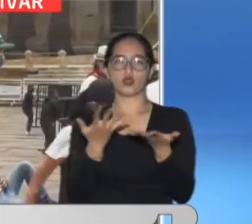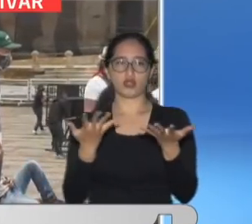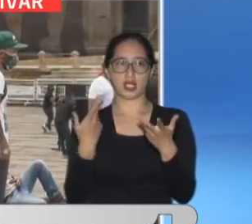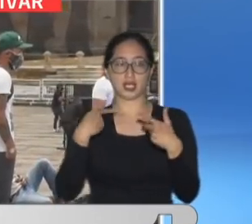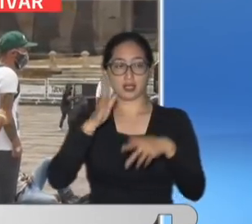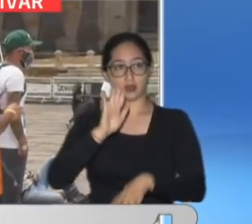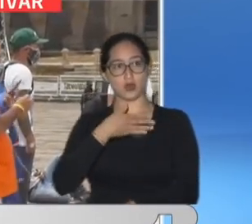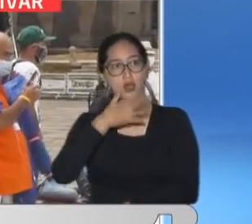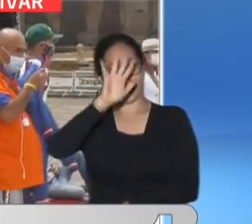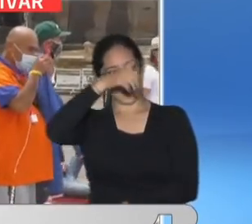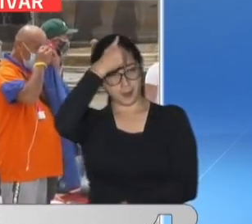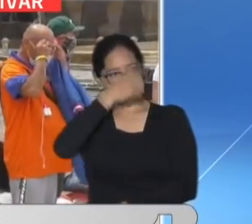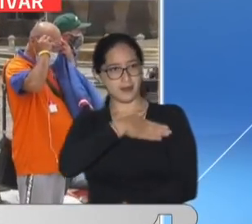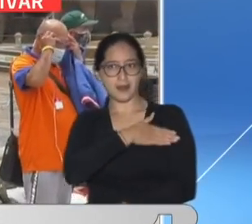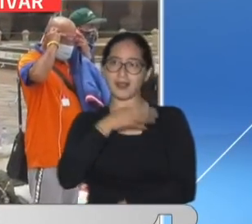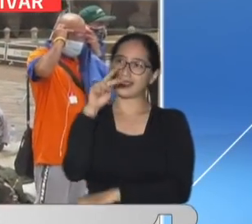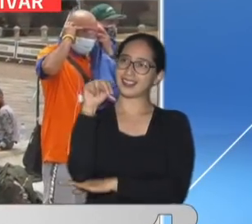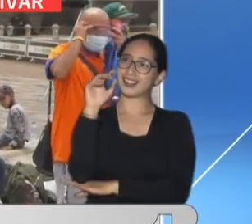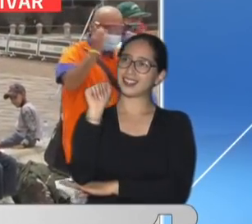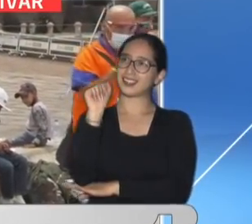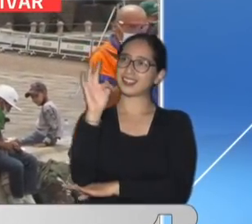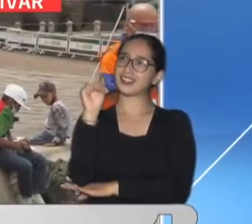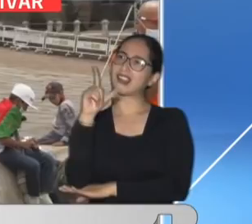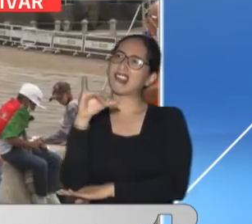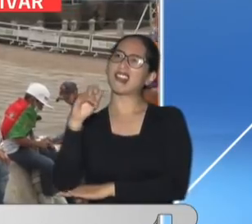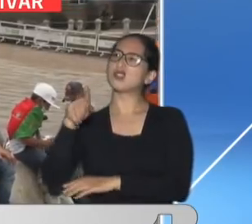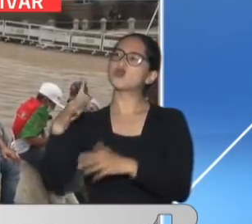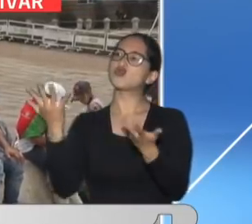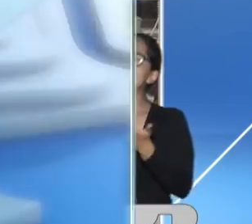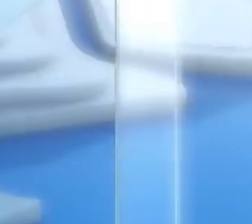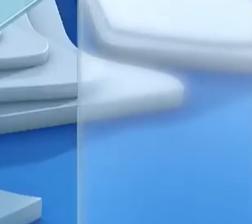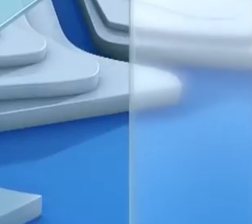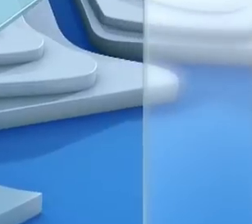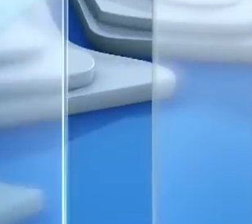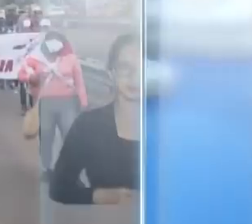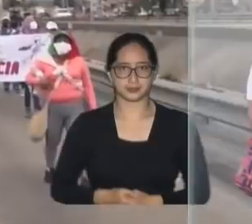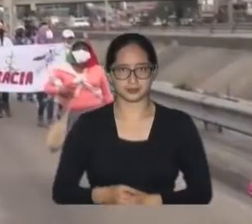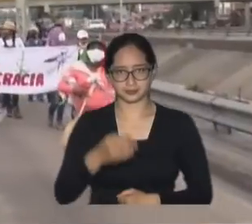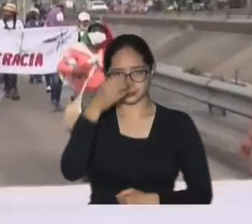la Plaza de Bolívar. Natalia Dávila, ¿qué sucede a esta hora y en dónde se encuentra?